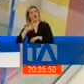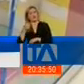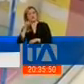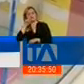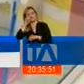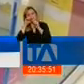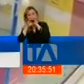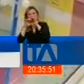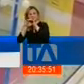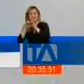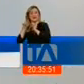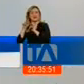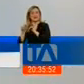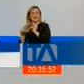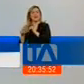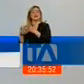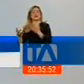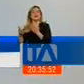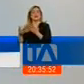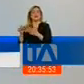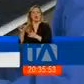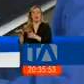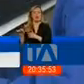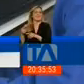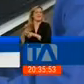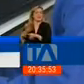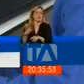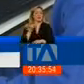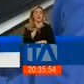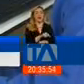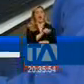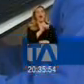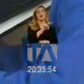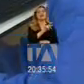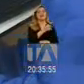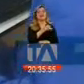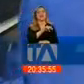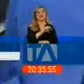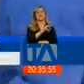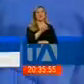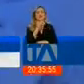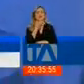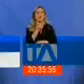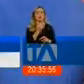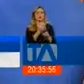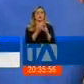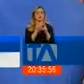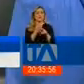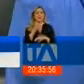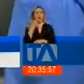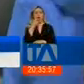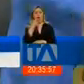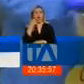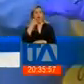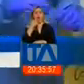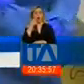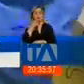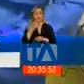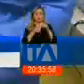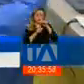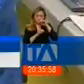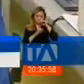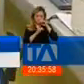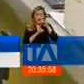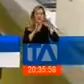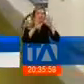antígenos se pueden realizar con una muestra de saliva del paciente y los resultados obtenerse de 10 a 15 minutos. En este caso, ya no